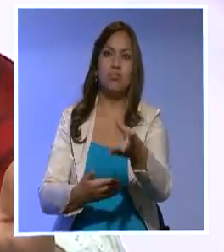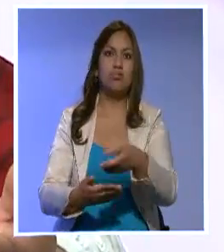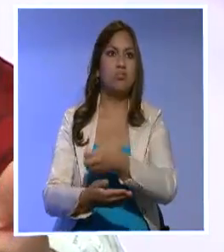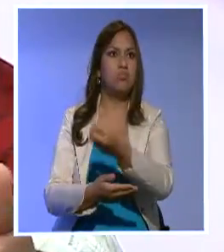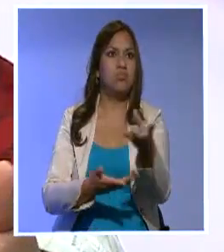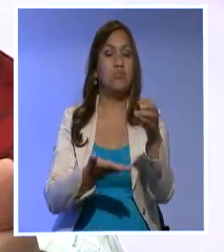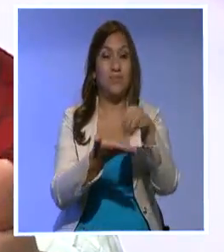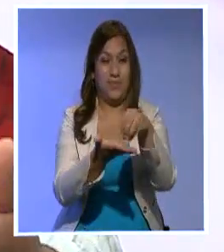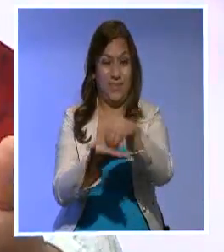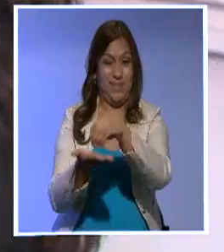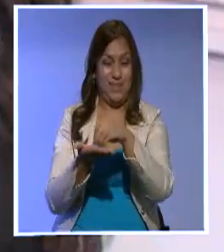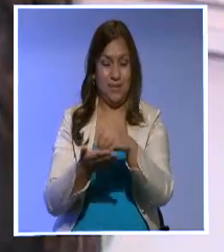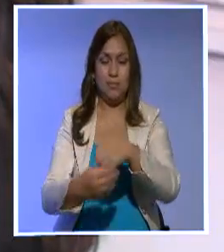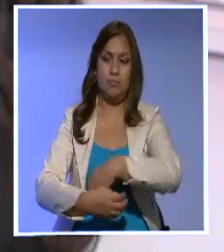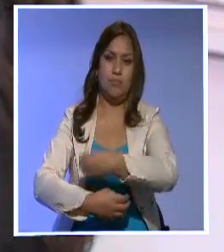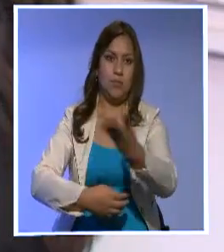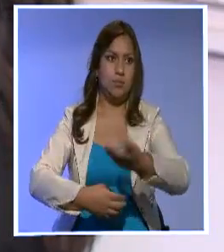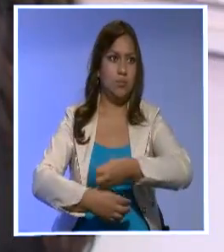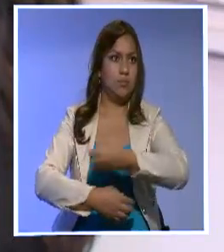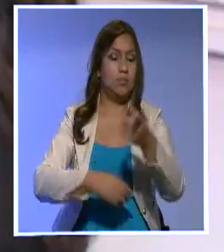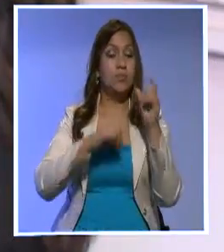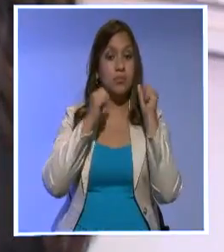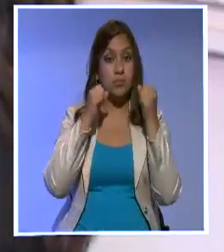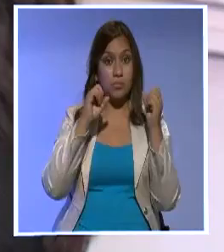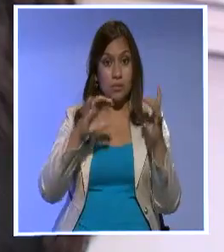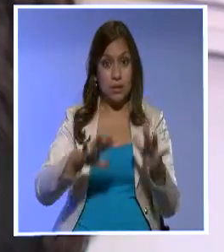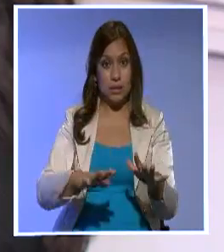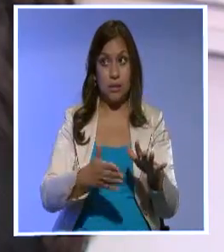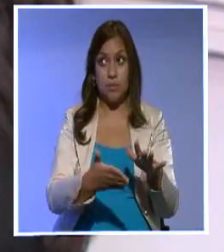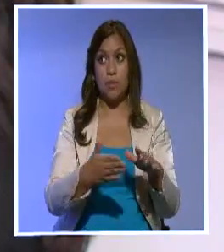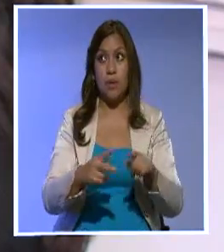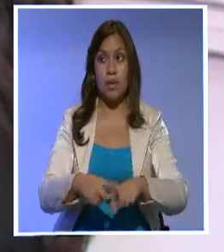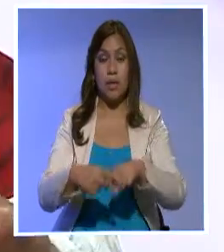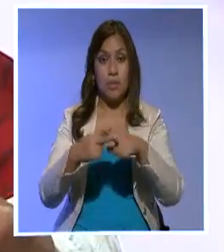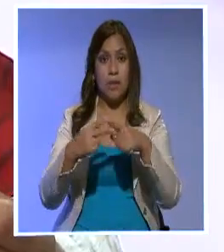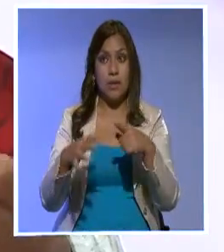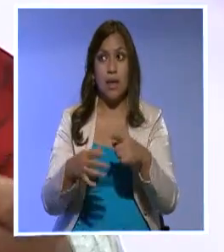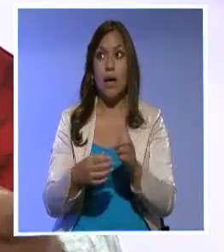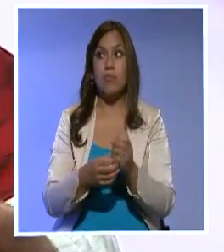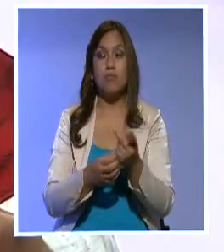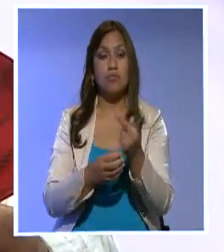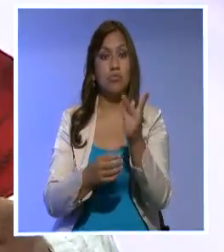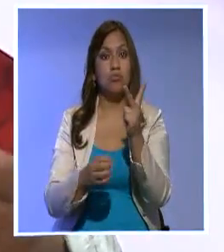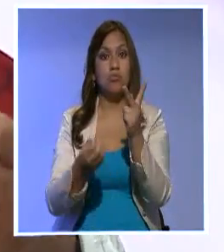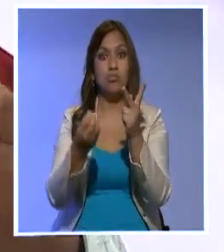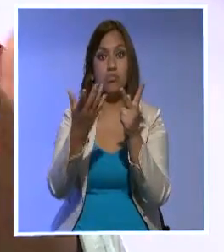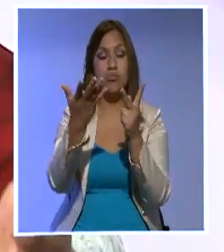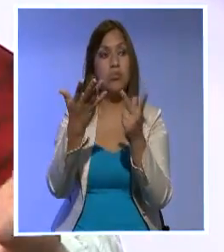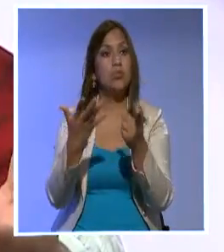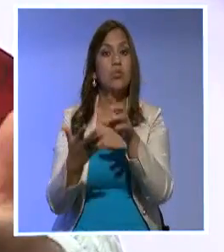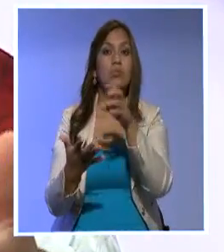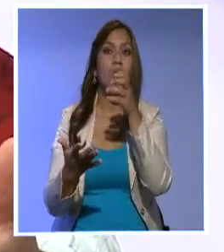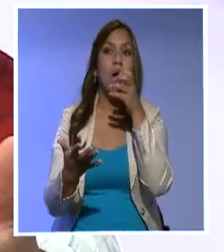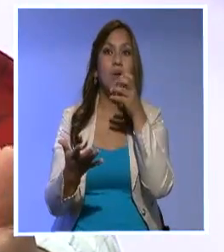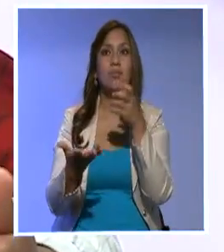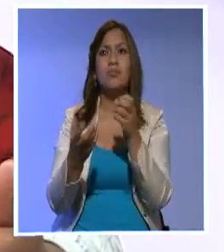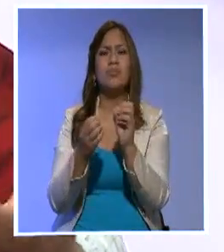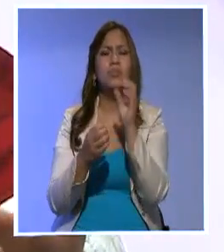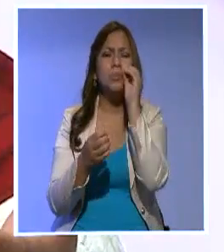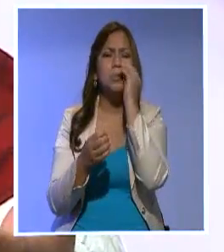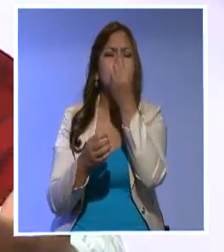al período anterior en este caso del septiembre del col ya raimi y empiezan a brotar y empiezan a las primeras flores